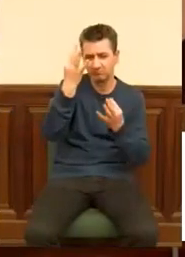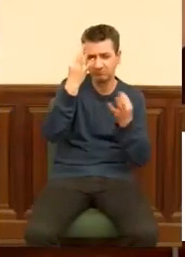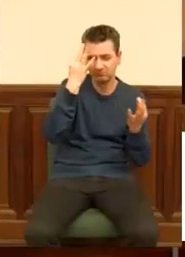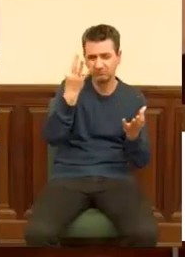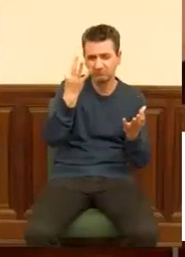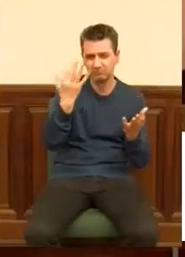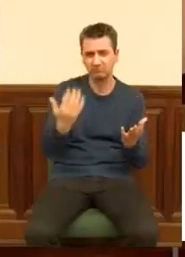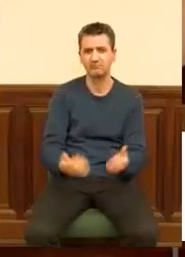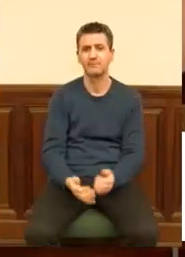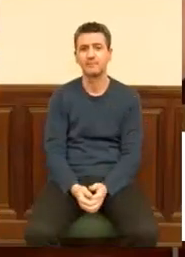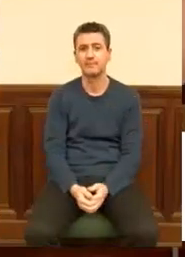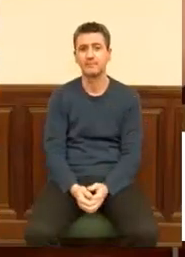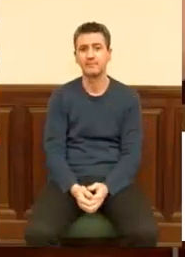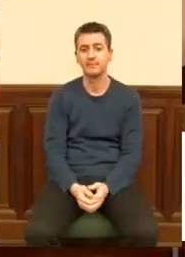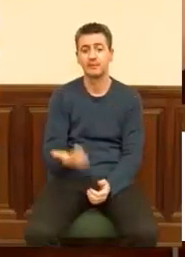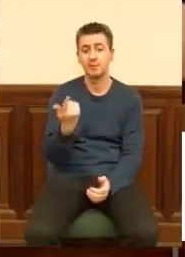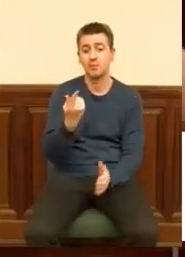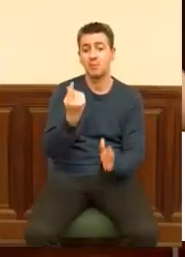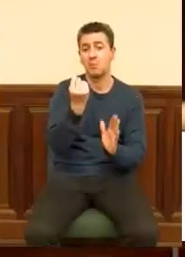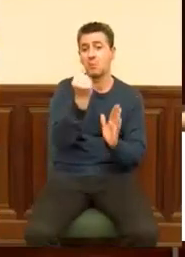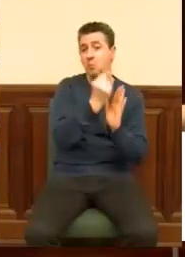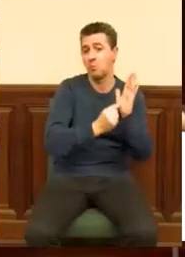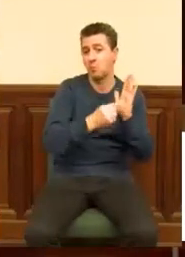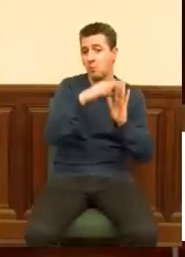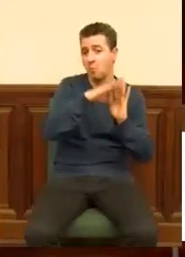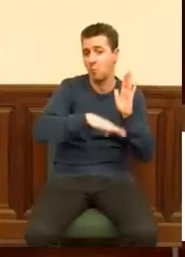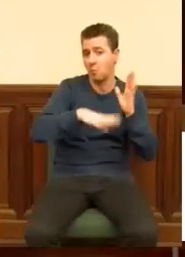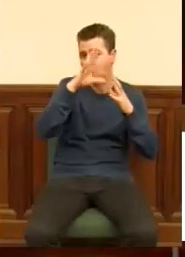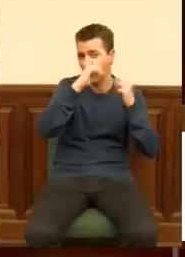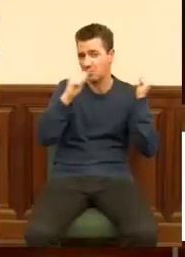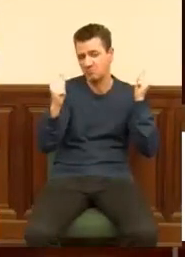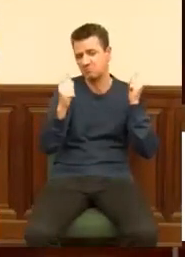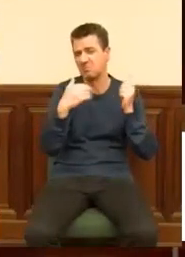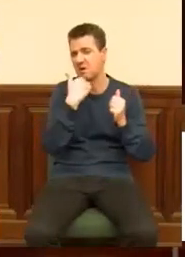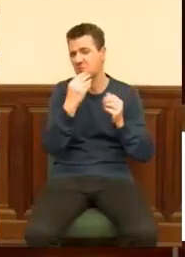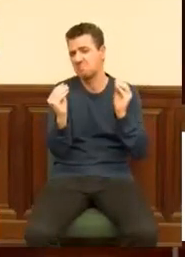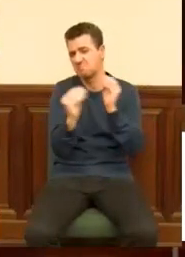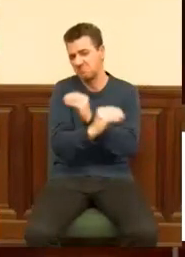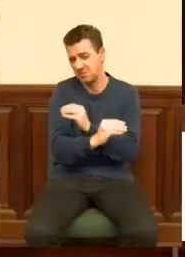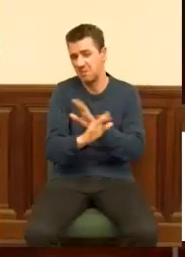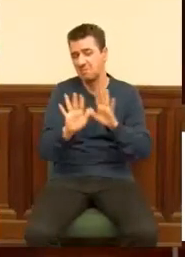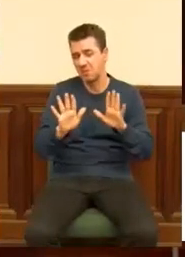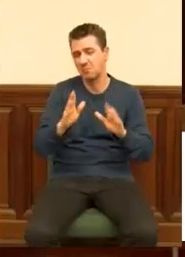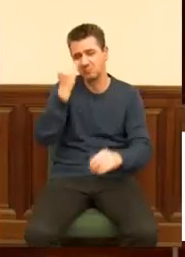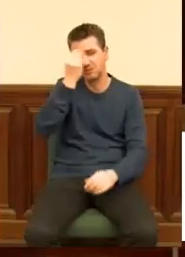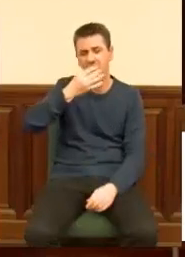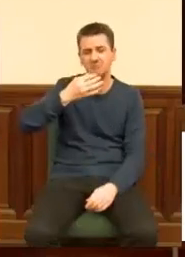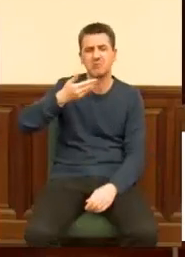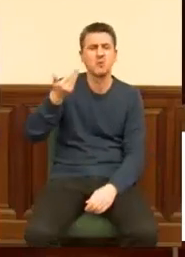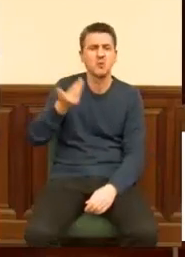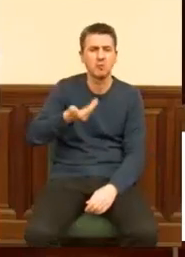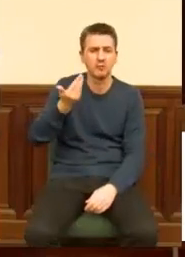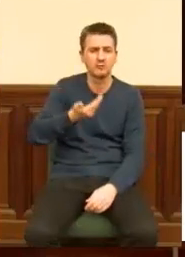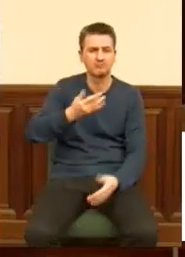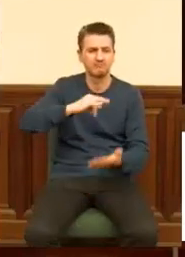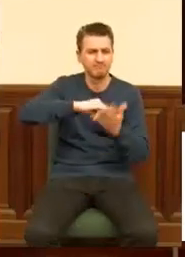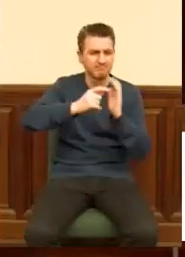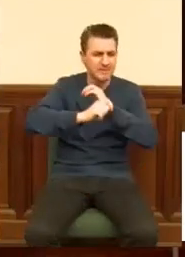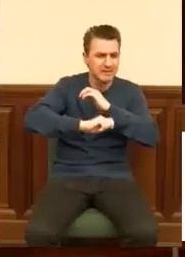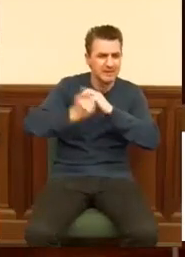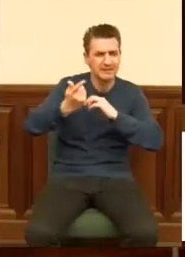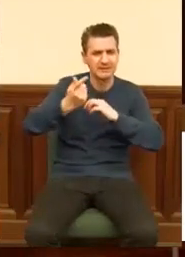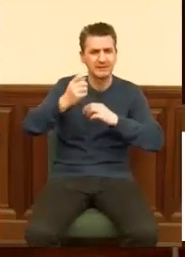que introducir en los protocolos. Nosotros, además, pensamos que sería muy importante reforzar estratégicamente los